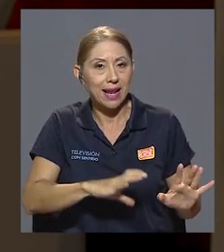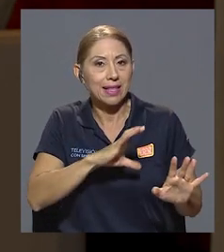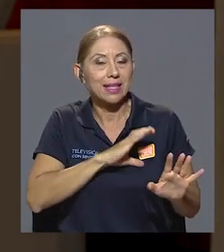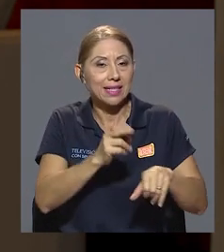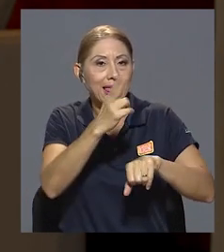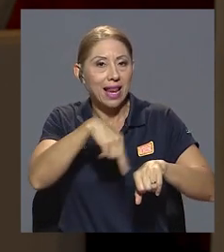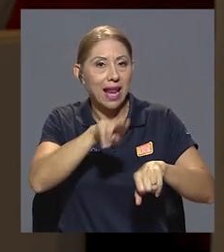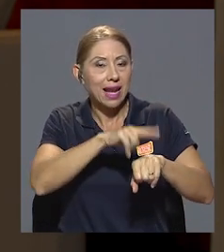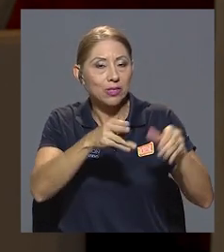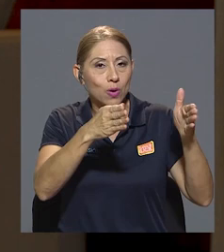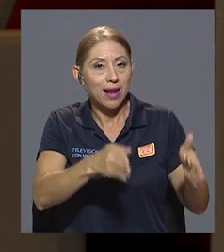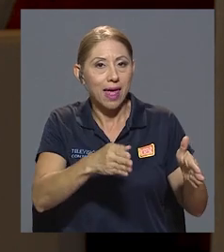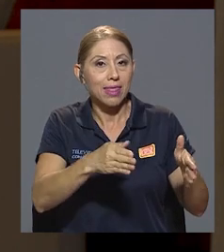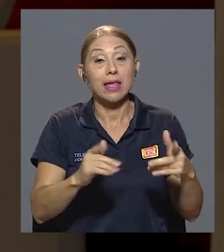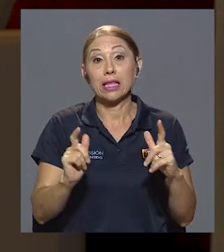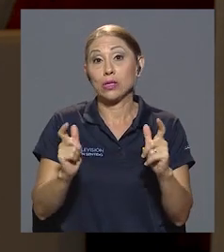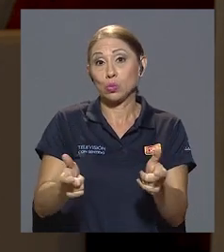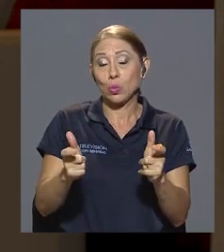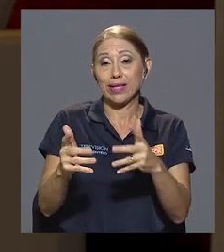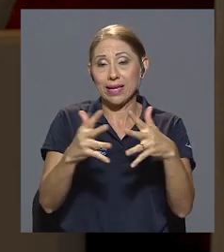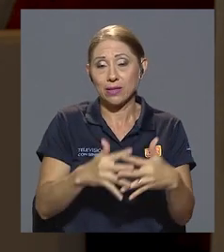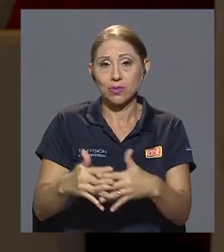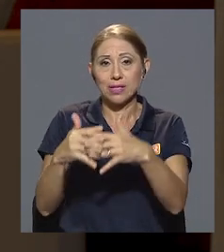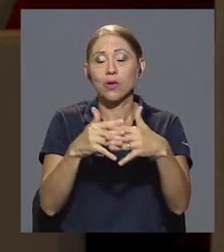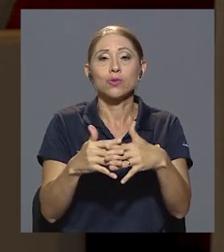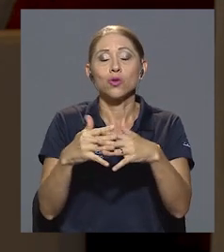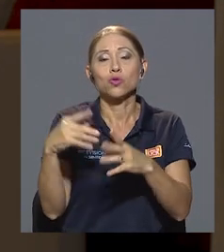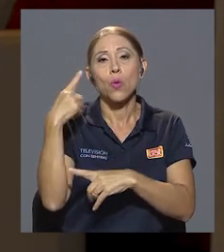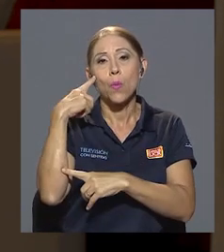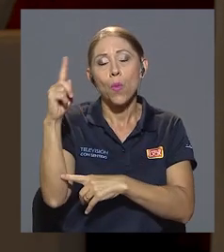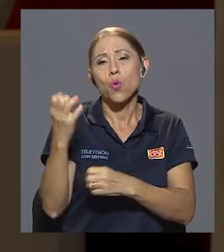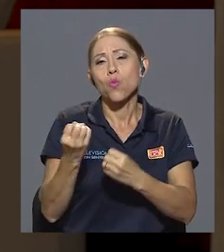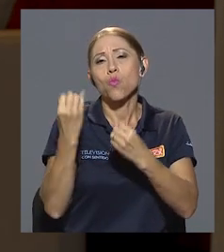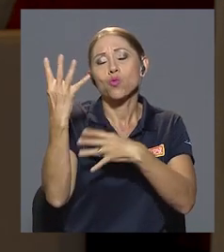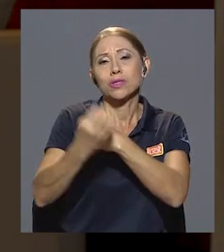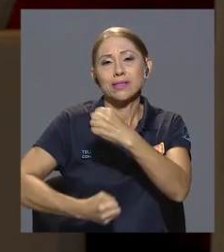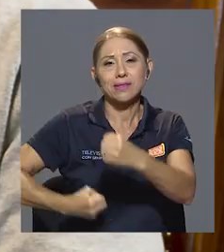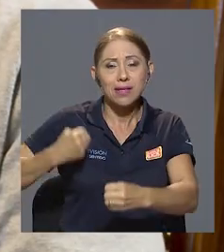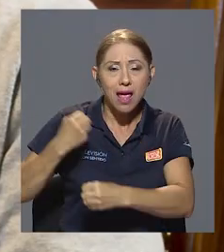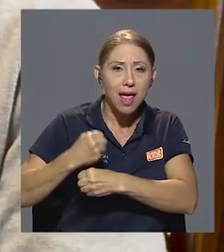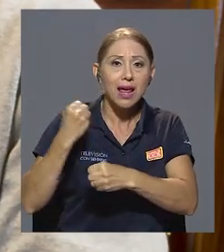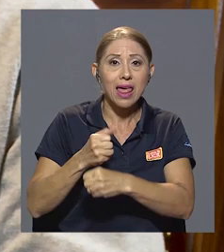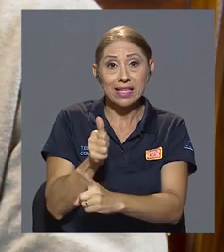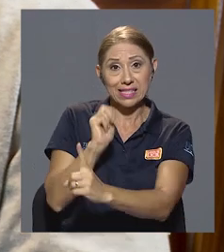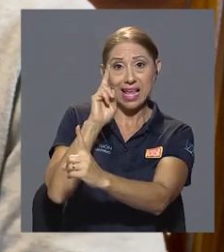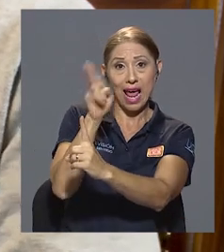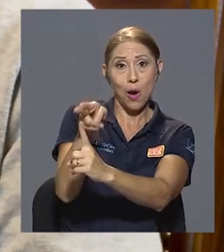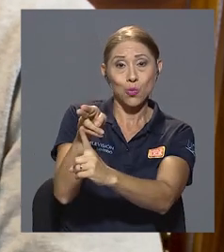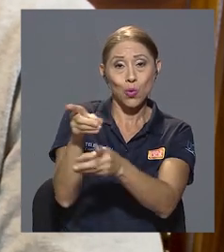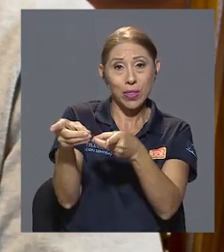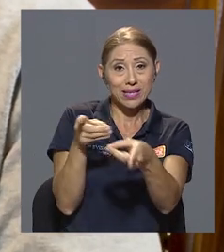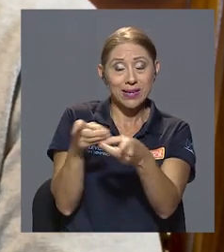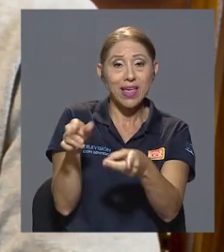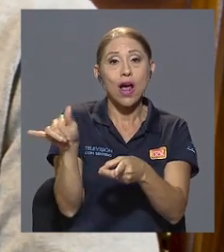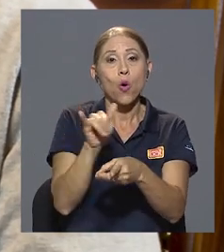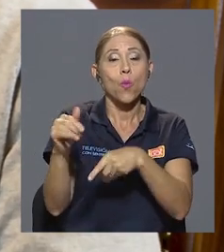la nacionalidad de suerte que los estados unidos que por por muchas décadas se auto describía